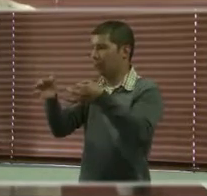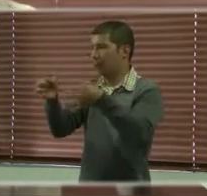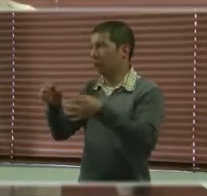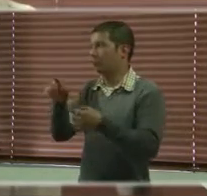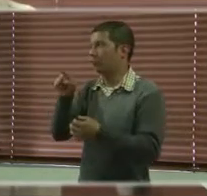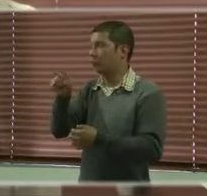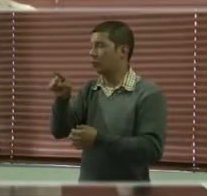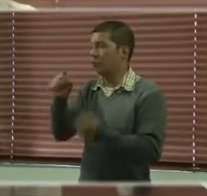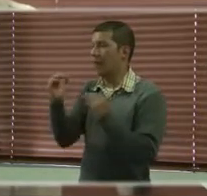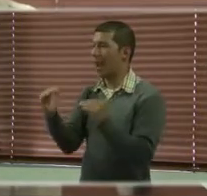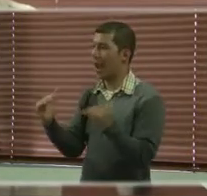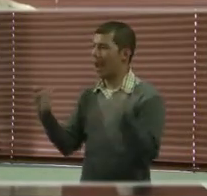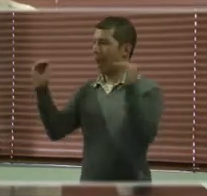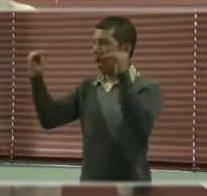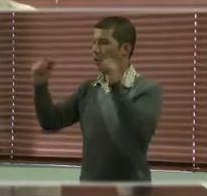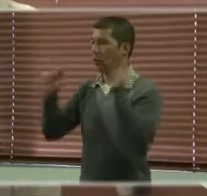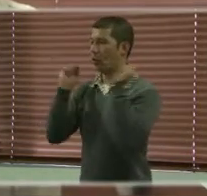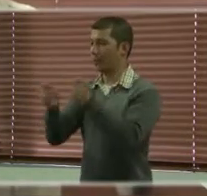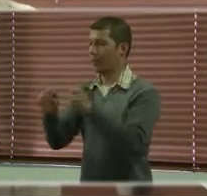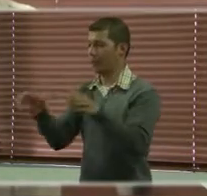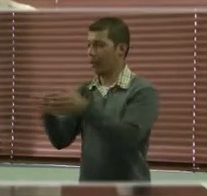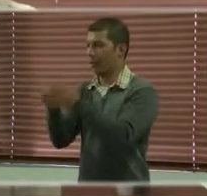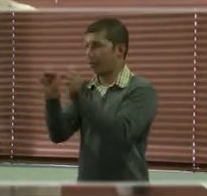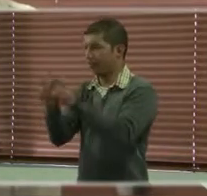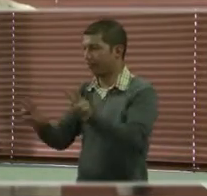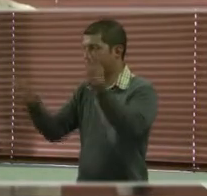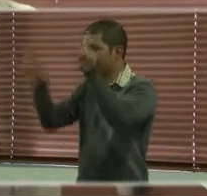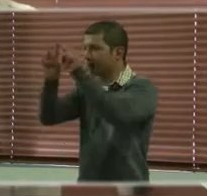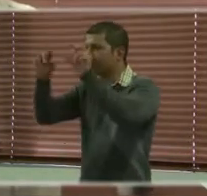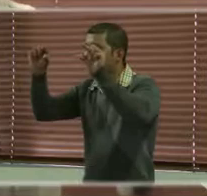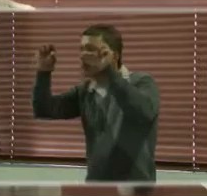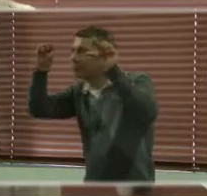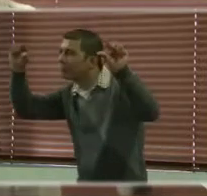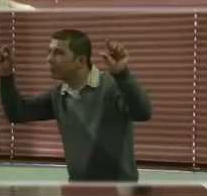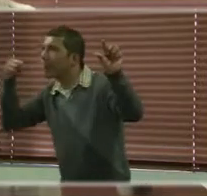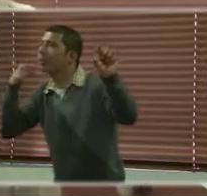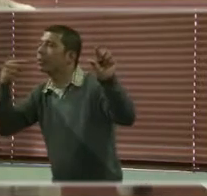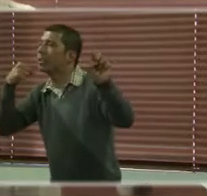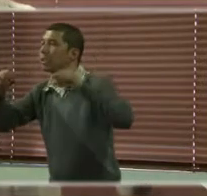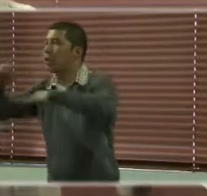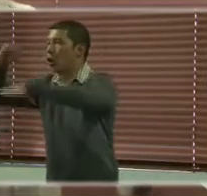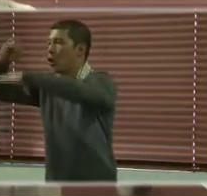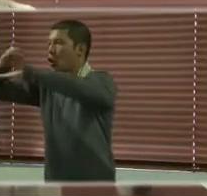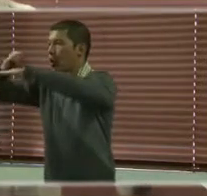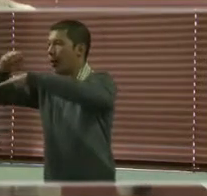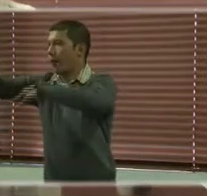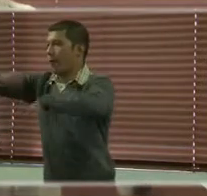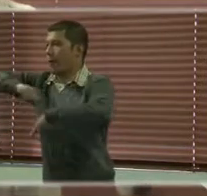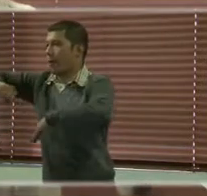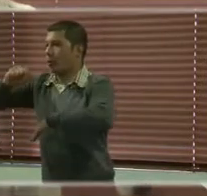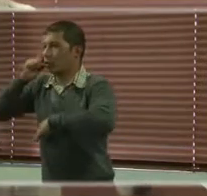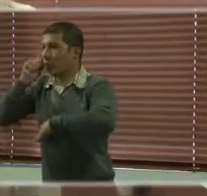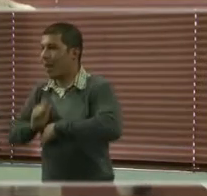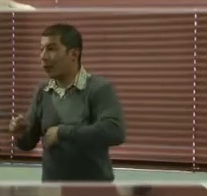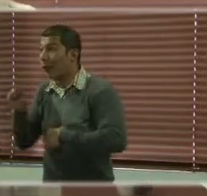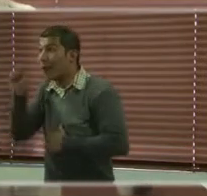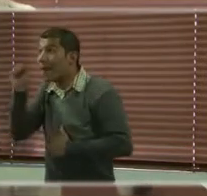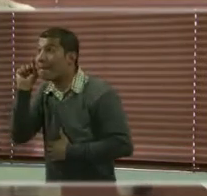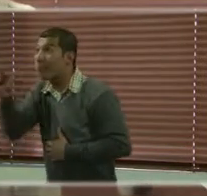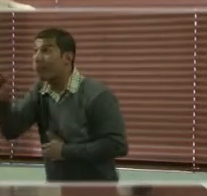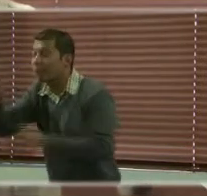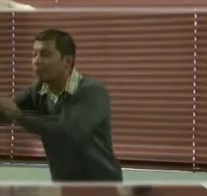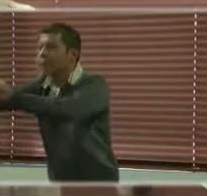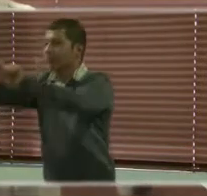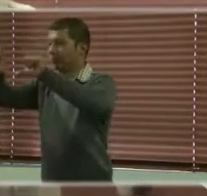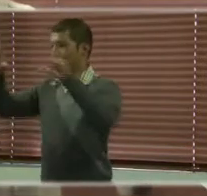un vínculo una pestaña que dice órganos de derechos humanos y allí está la página del comité No todo lo que está en inglés